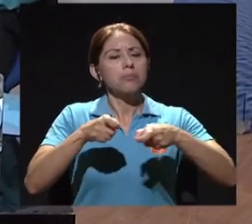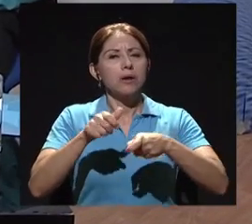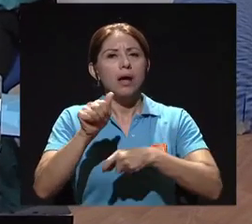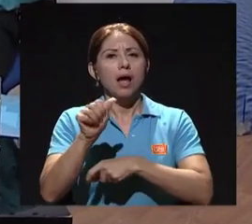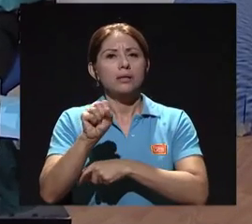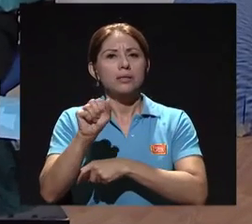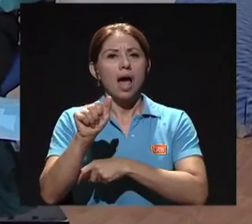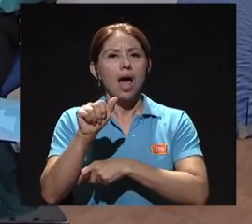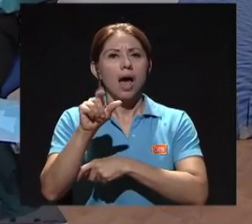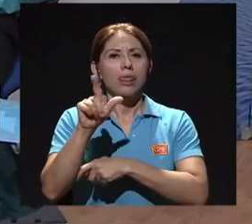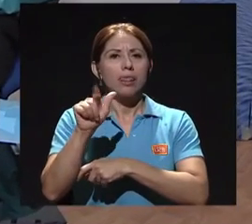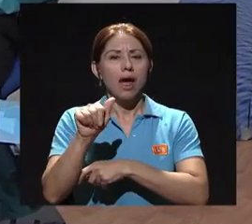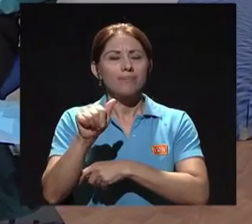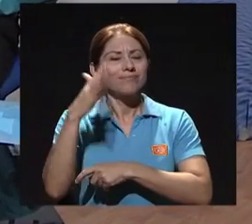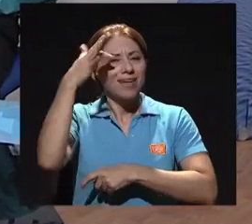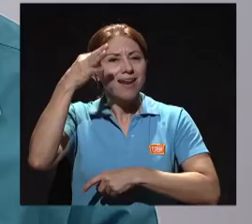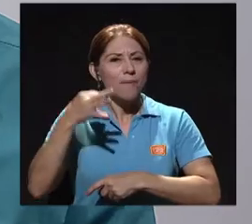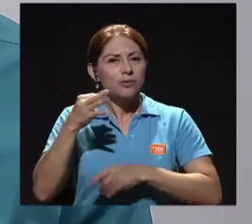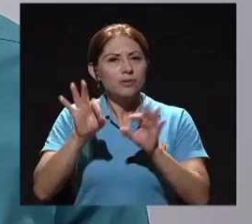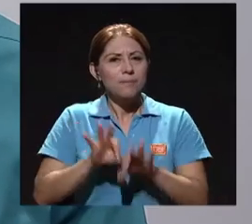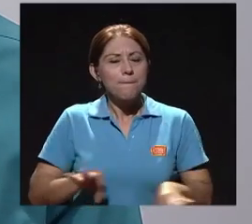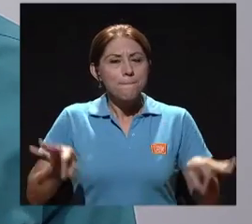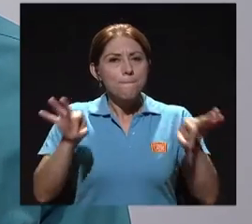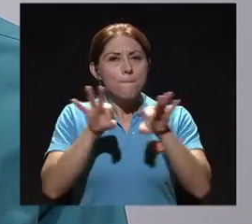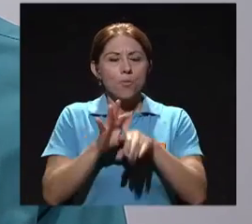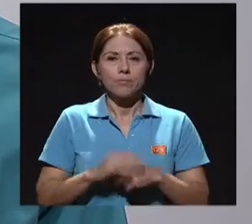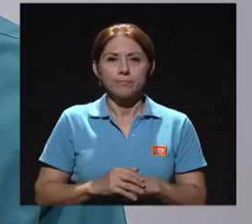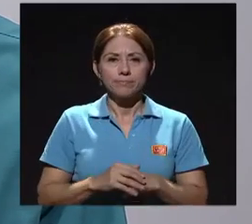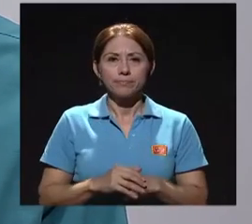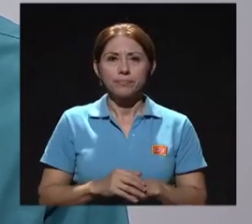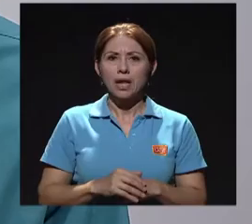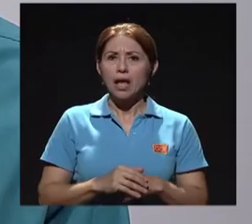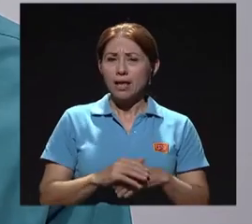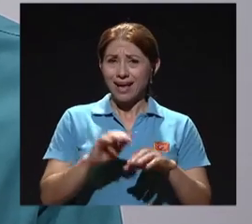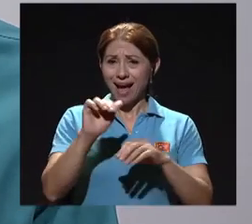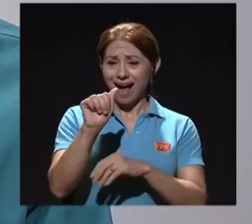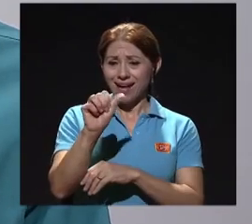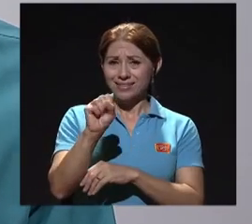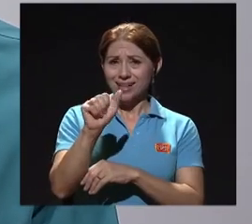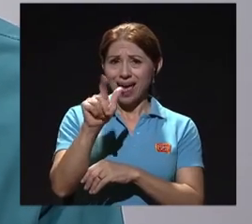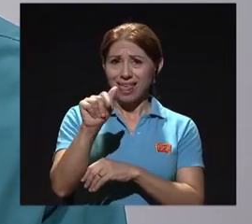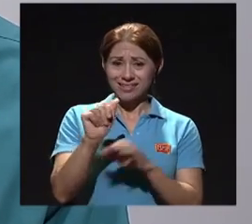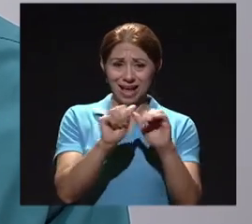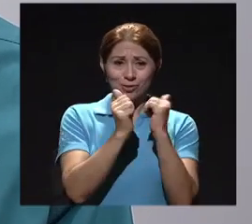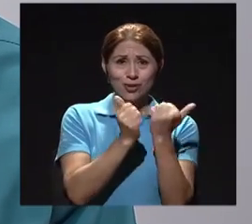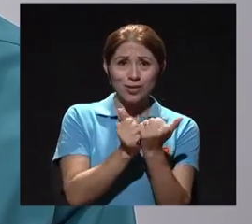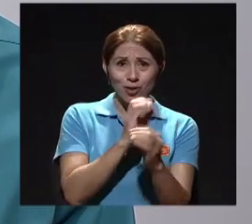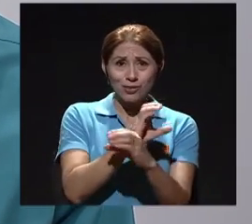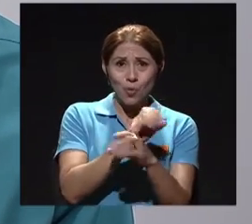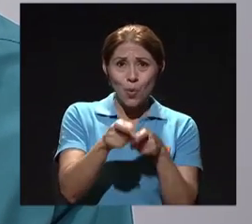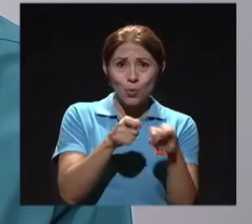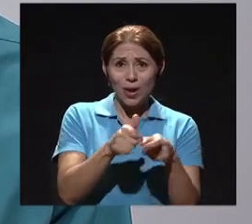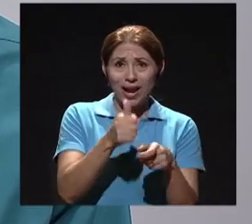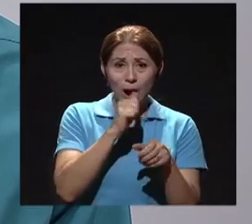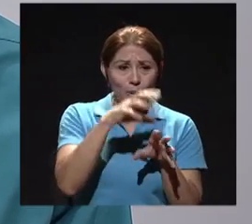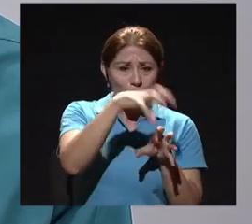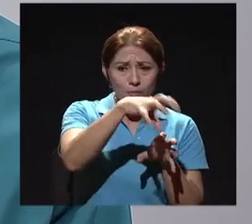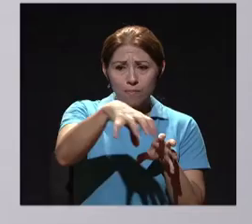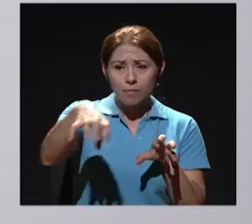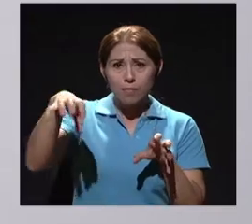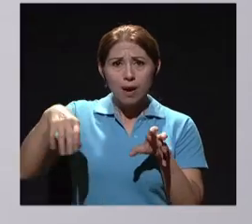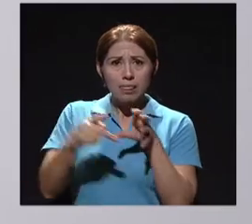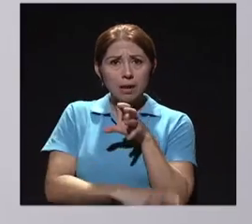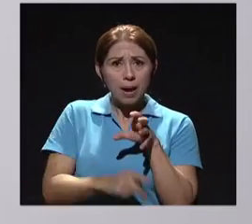sala creemos que es importantísimo hay algún nivel de coordinación entre todas las azadas del país con respecto a esta nueva ley don